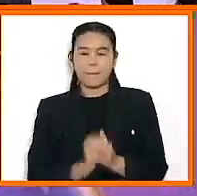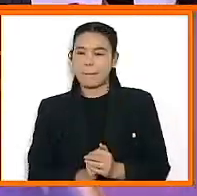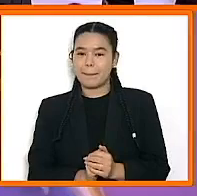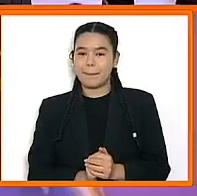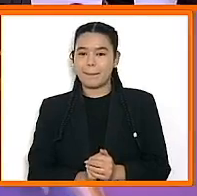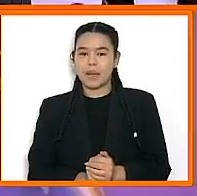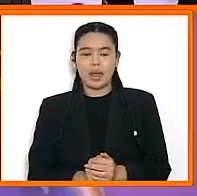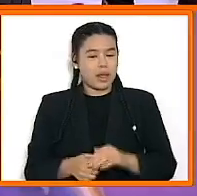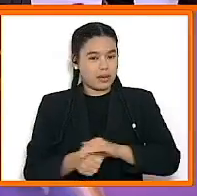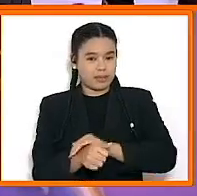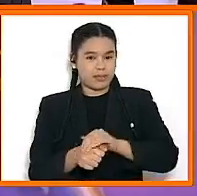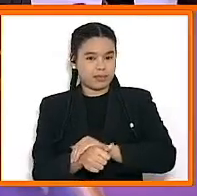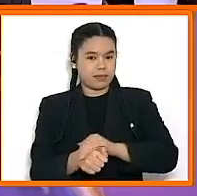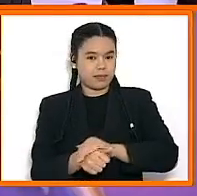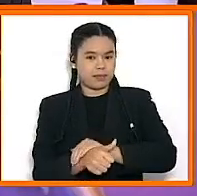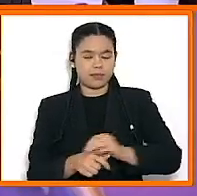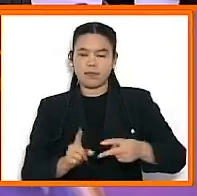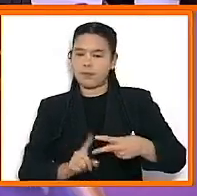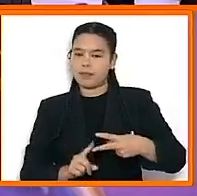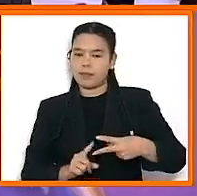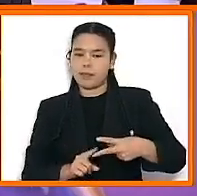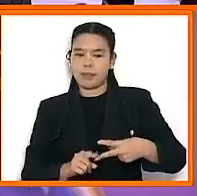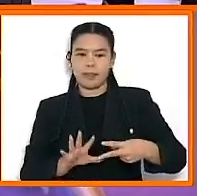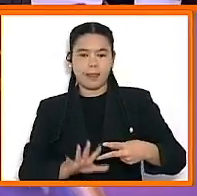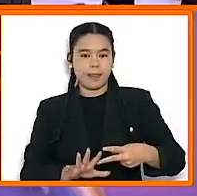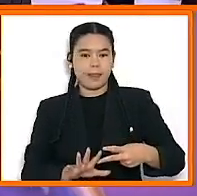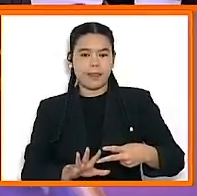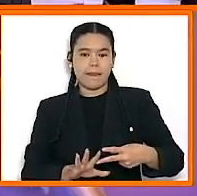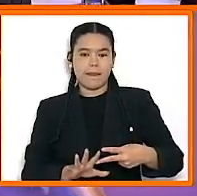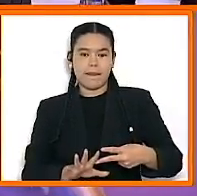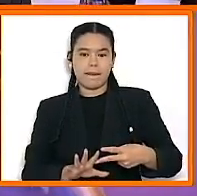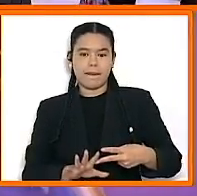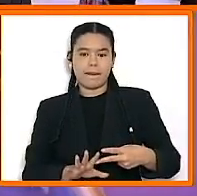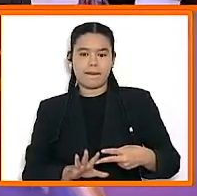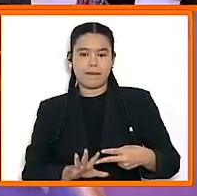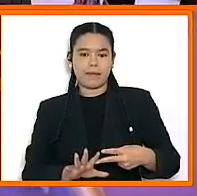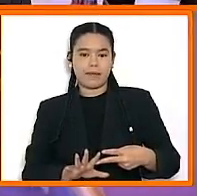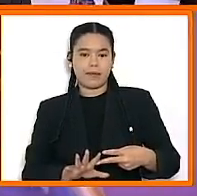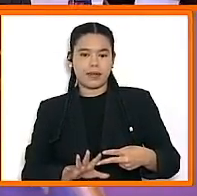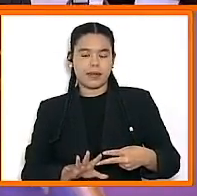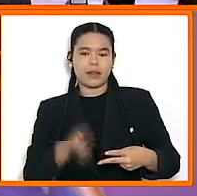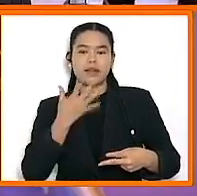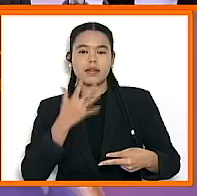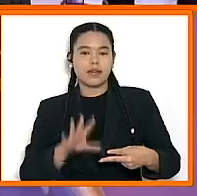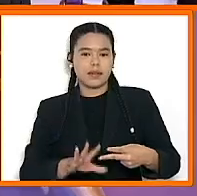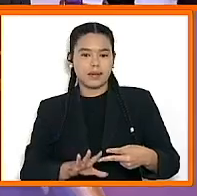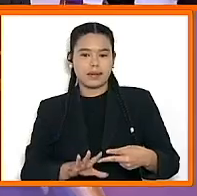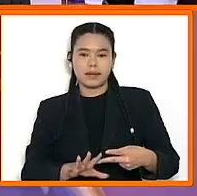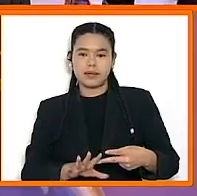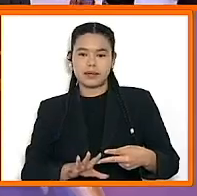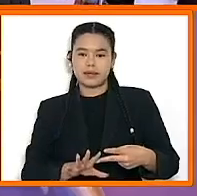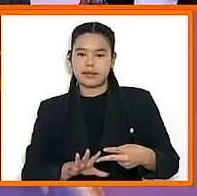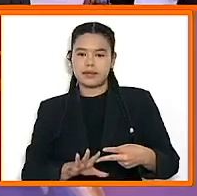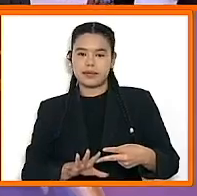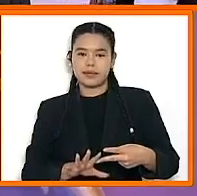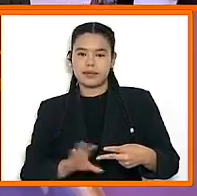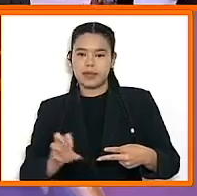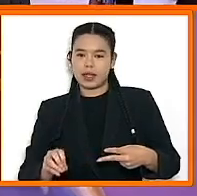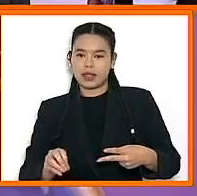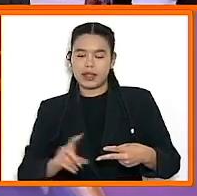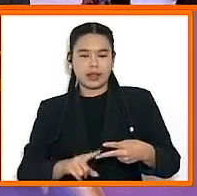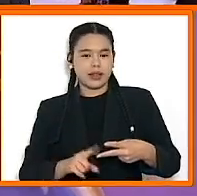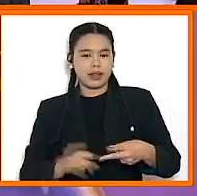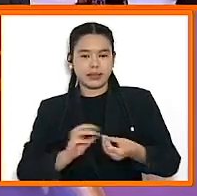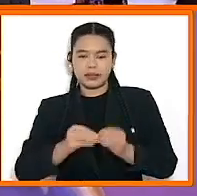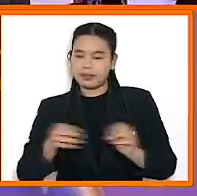Samundango. Segundo número ganador, tu primer dígito, 5. Segundo dígito, suerte, porque este es el 0.